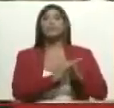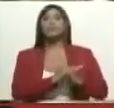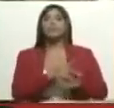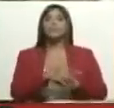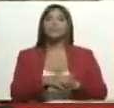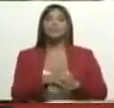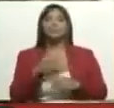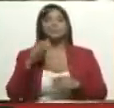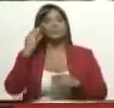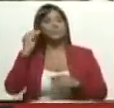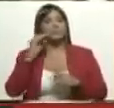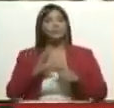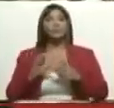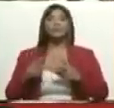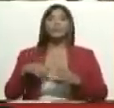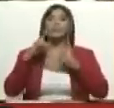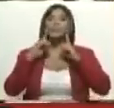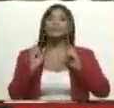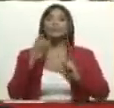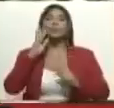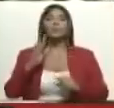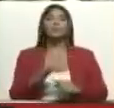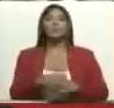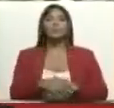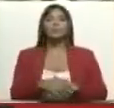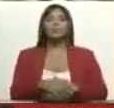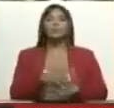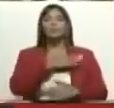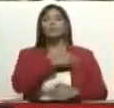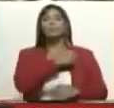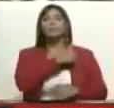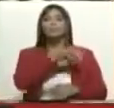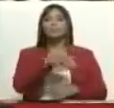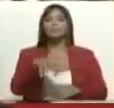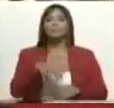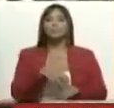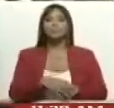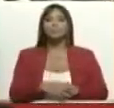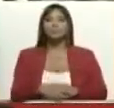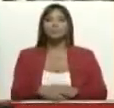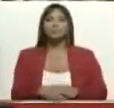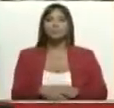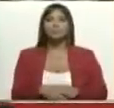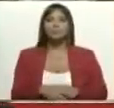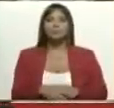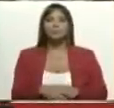el criterio profesional y militar de los comandantes de regiones.